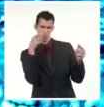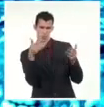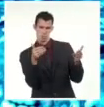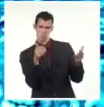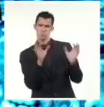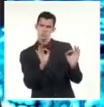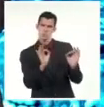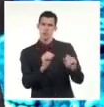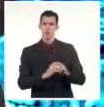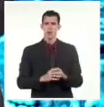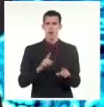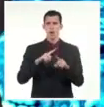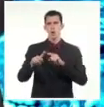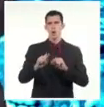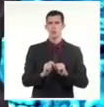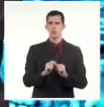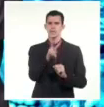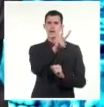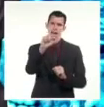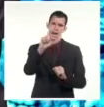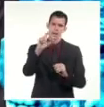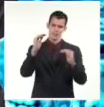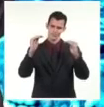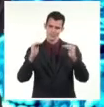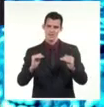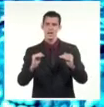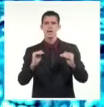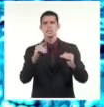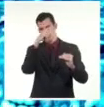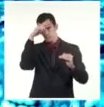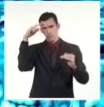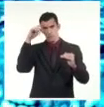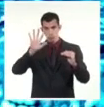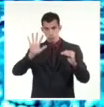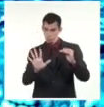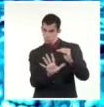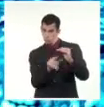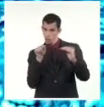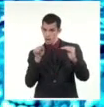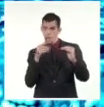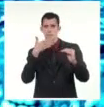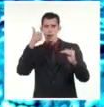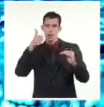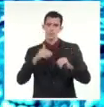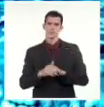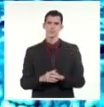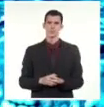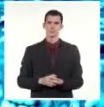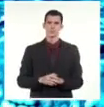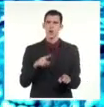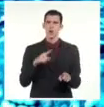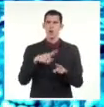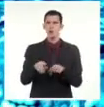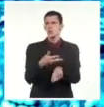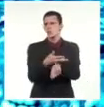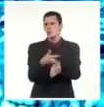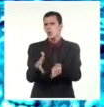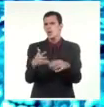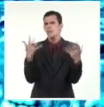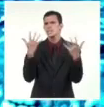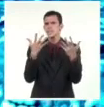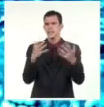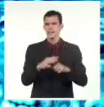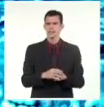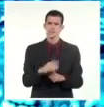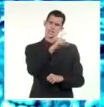otro grupo en el sur de Villa Clara y Santi Spíritus. De los territorios con exceso, se destacan tres grupos entre el sur de